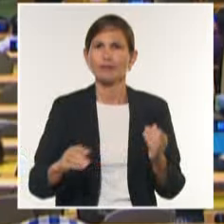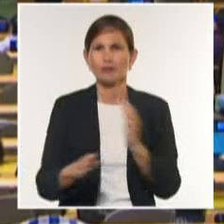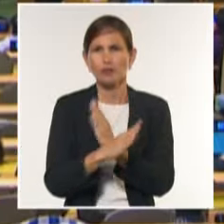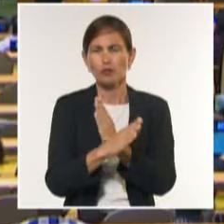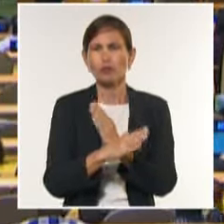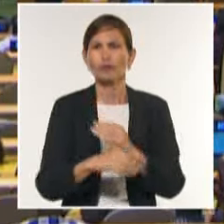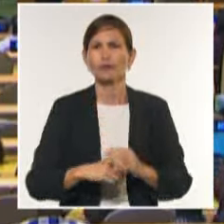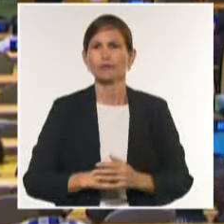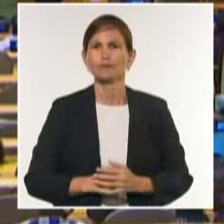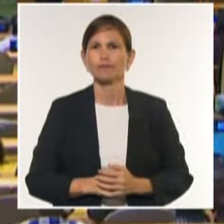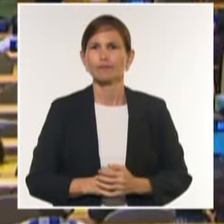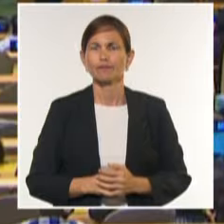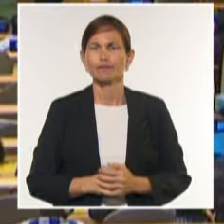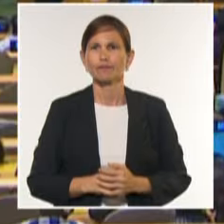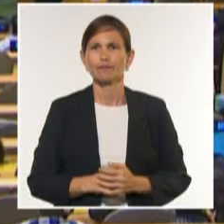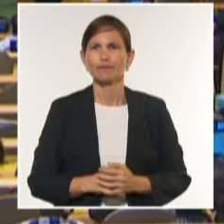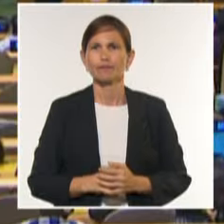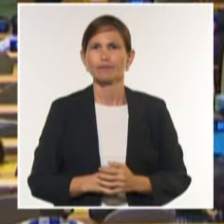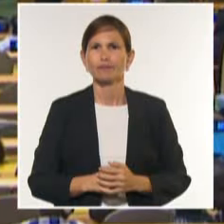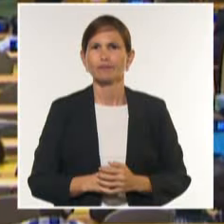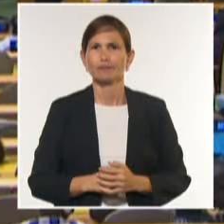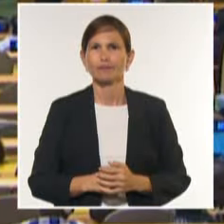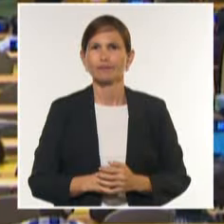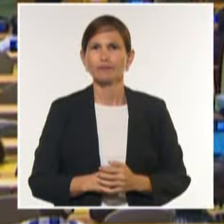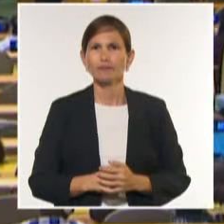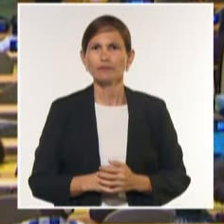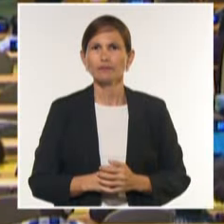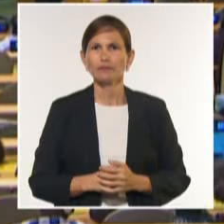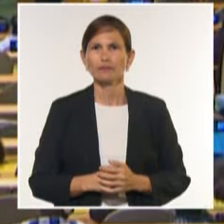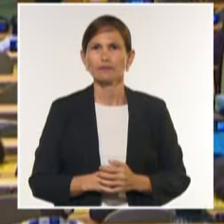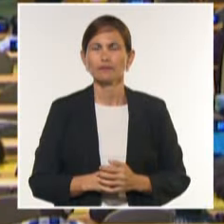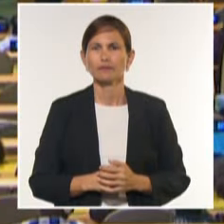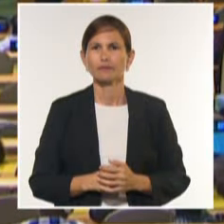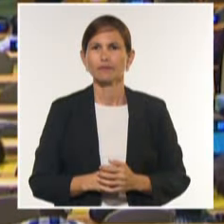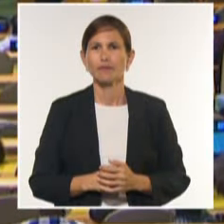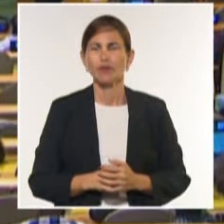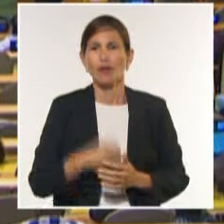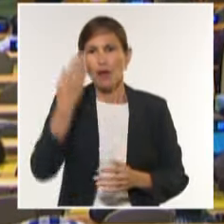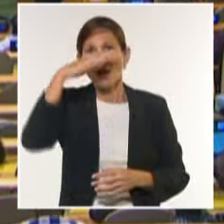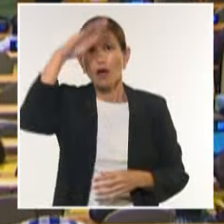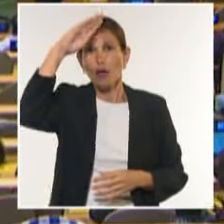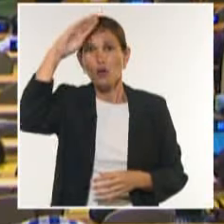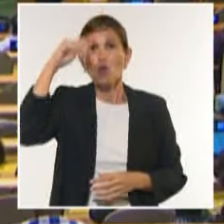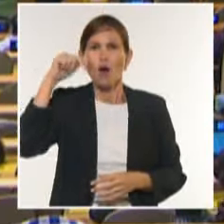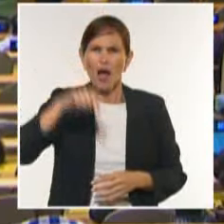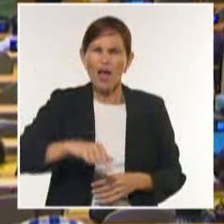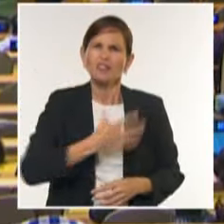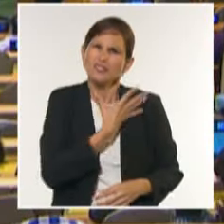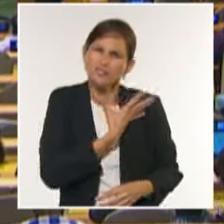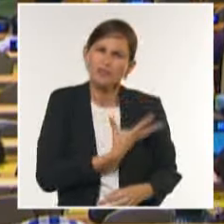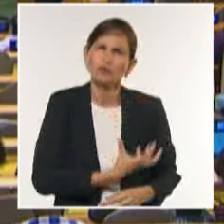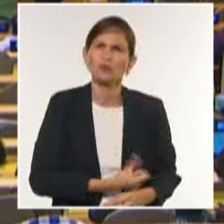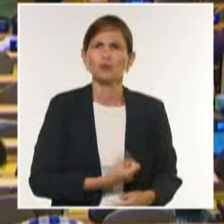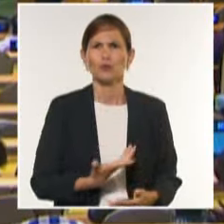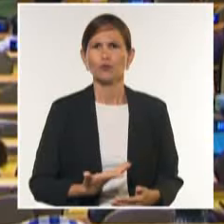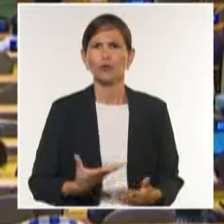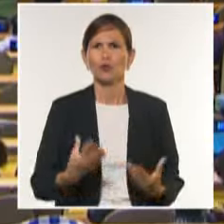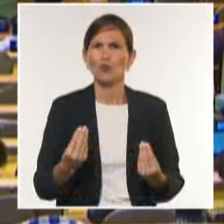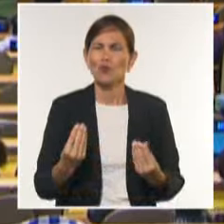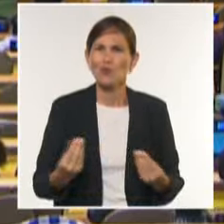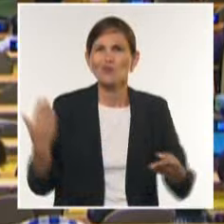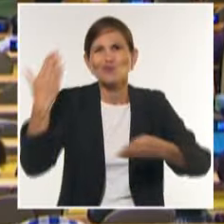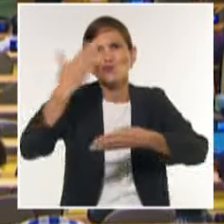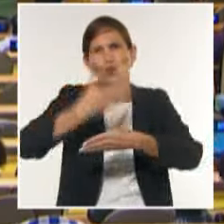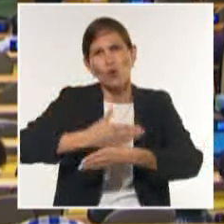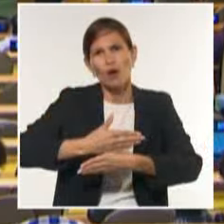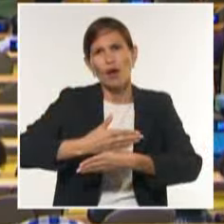Nuestros vecinos en Cuba sufren durante decenios por un embargo que ha causado sufrimiento sin que